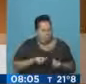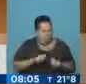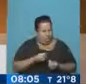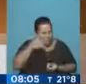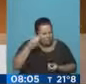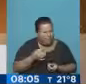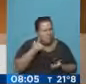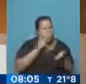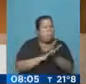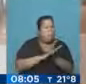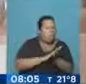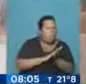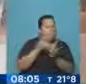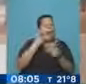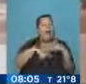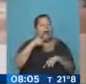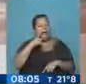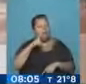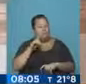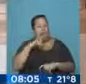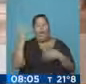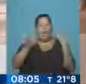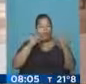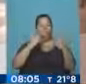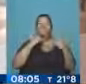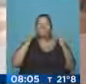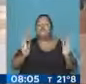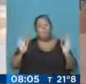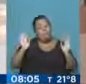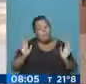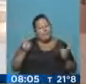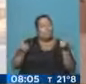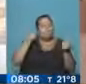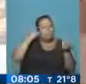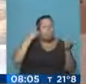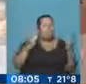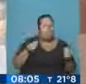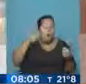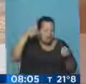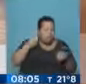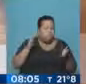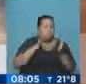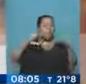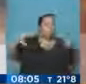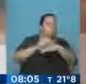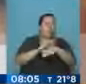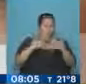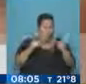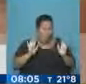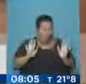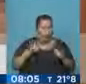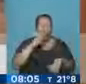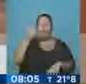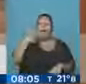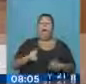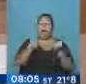¿será una pista para despistarlos? Bueno, también estamos entrando en el terreno de las especulaciones en todo sentido, porque sí, en realidad claro. No hay datos concretos. Lo cierto es que una vez que